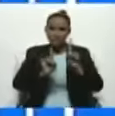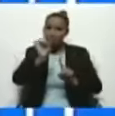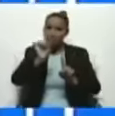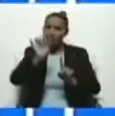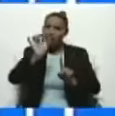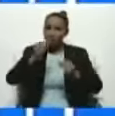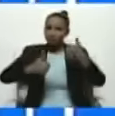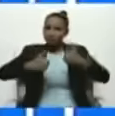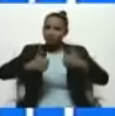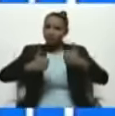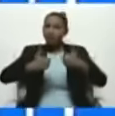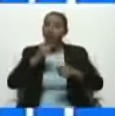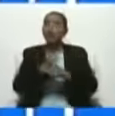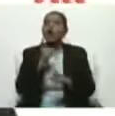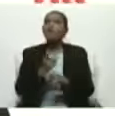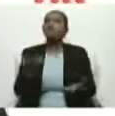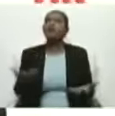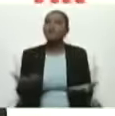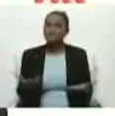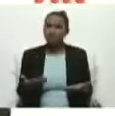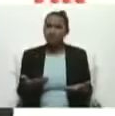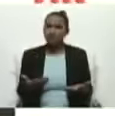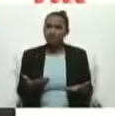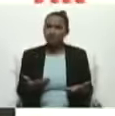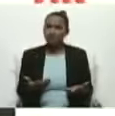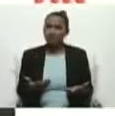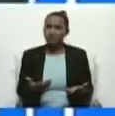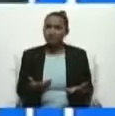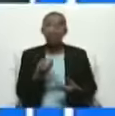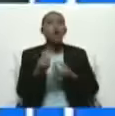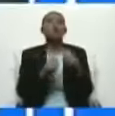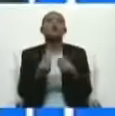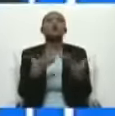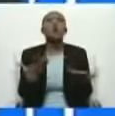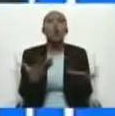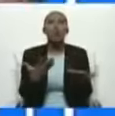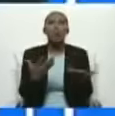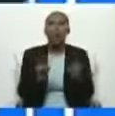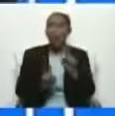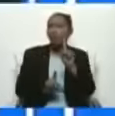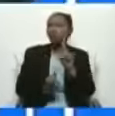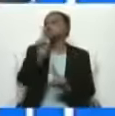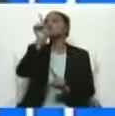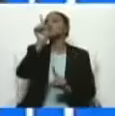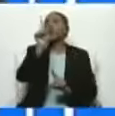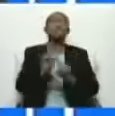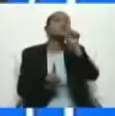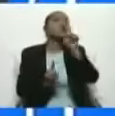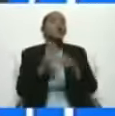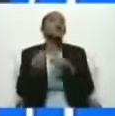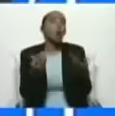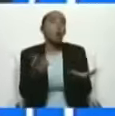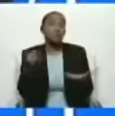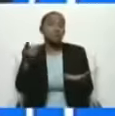Así se llama, ¿no? La tendencia de la curva, ¿no es verdad? ¿Cómo la revierte si es un cohete? Según ellos.